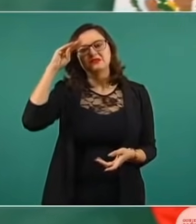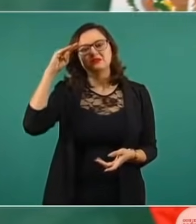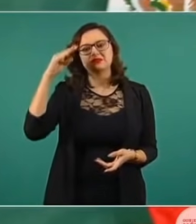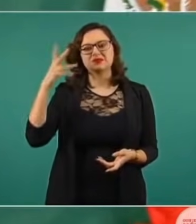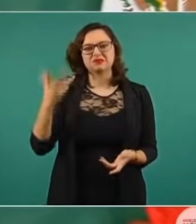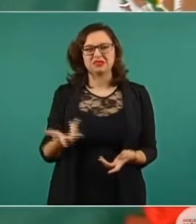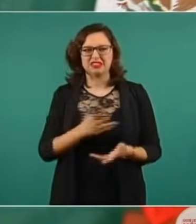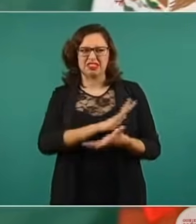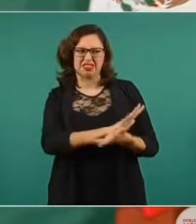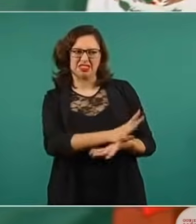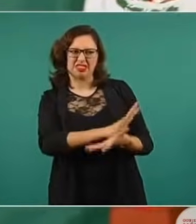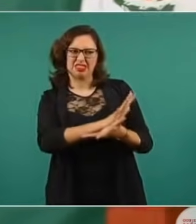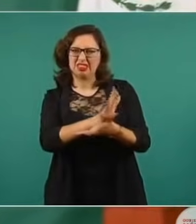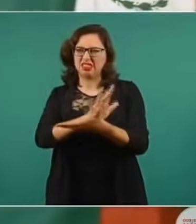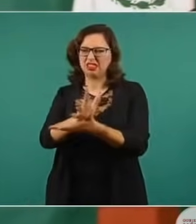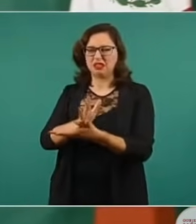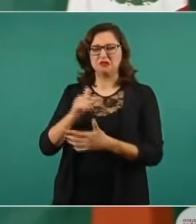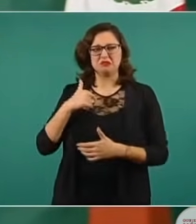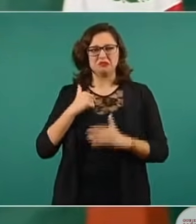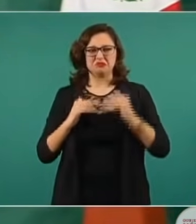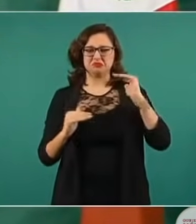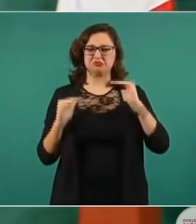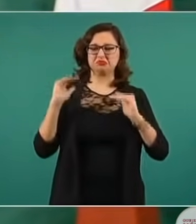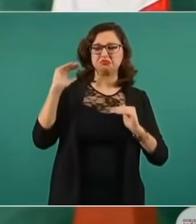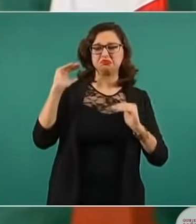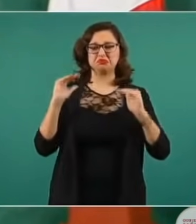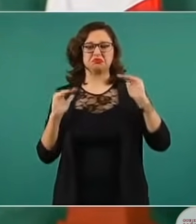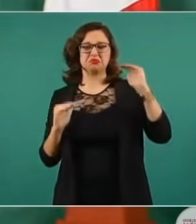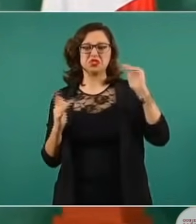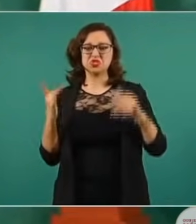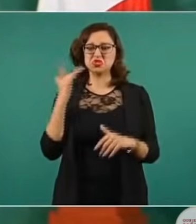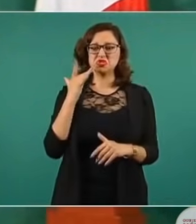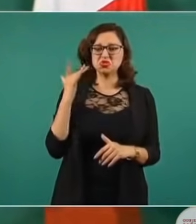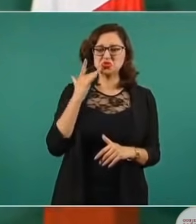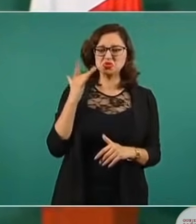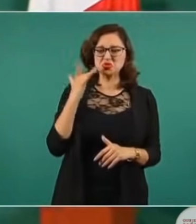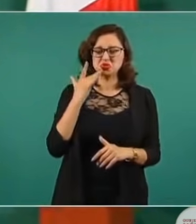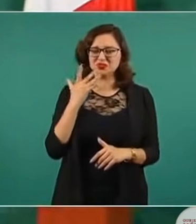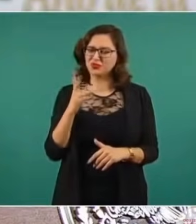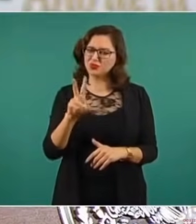con clasismo, que no se vuelvan ladinos,